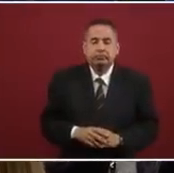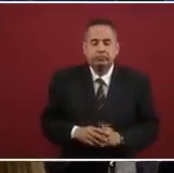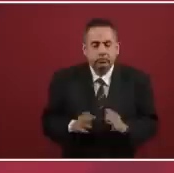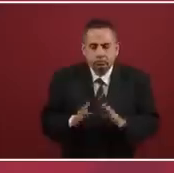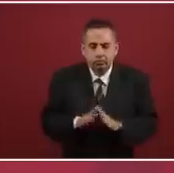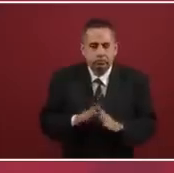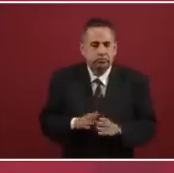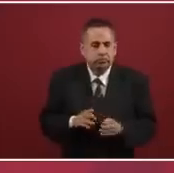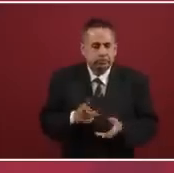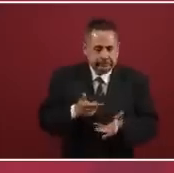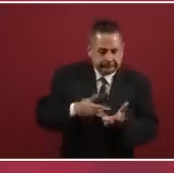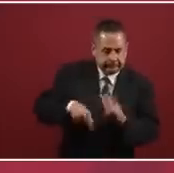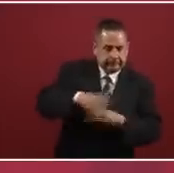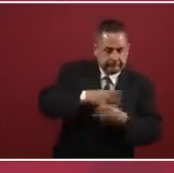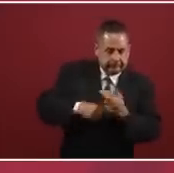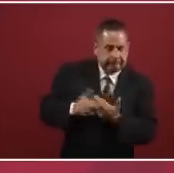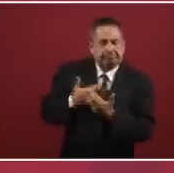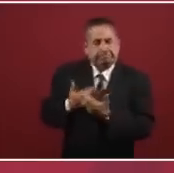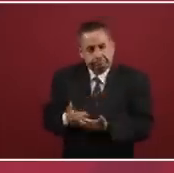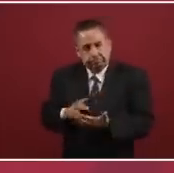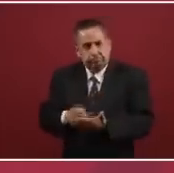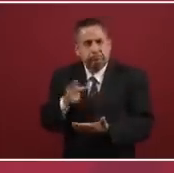¿cómo recuperar